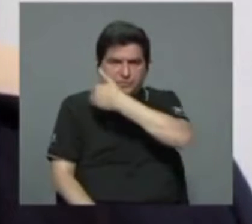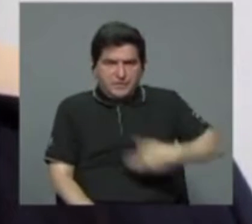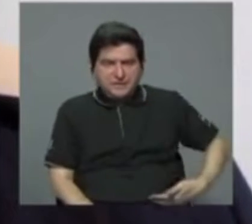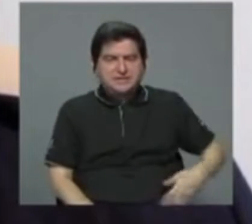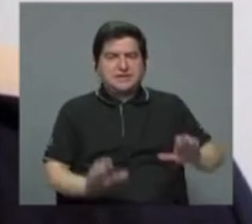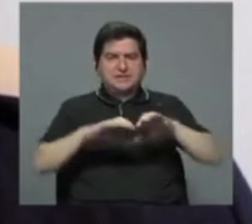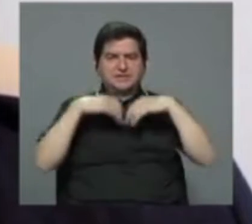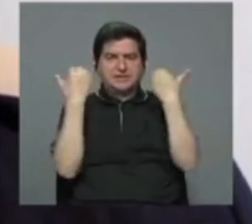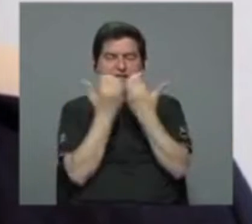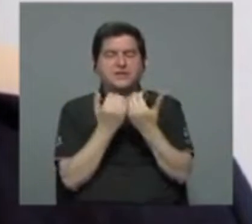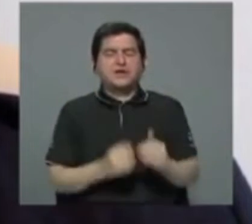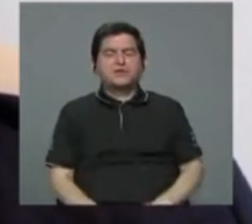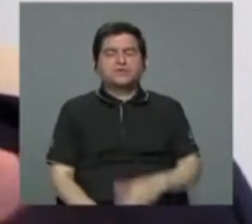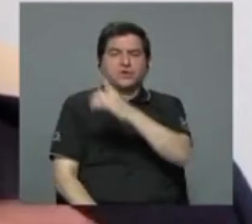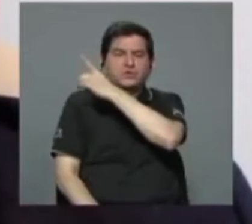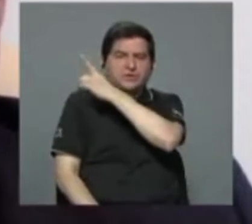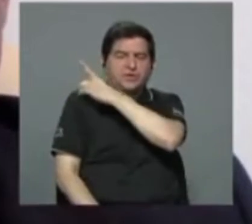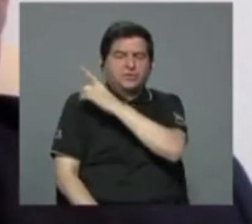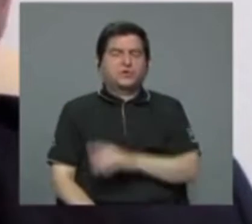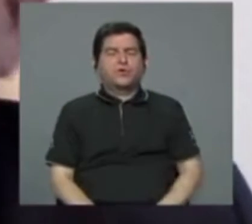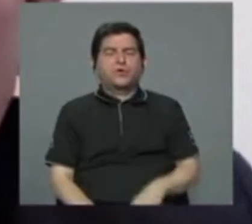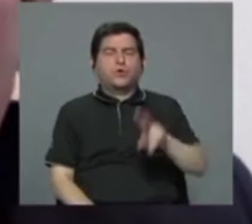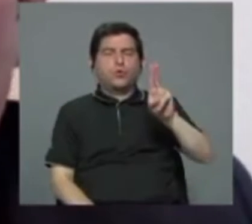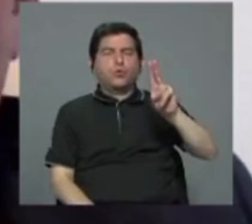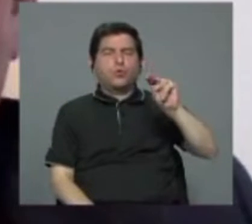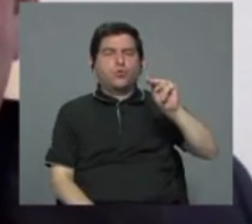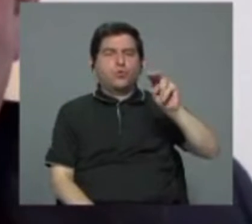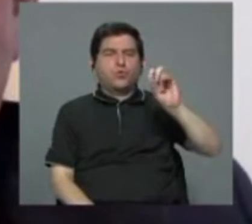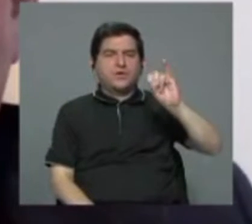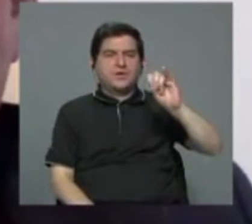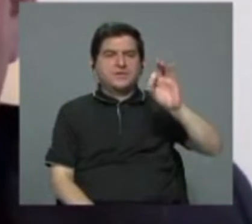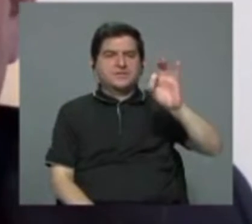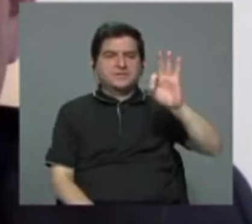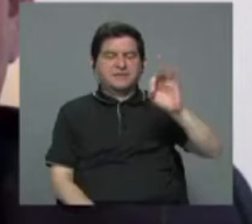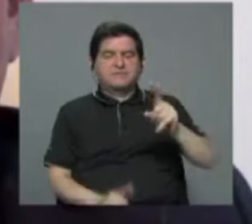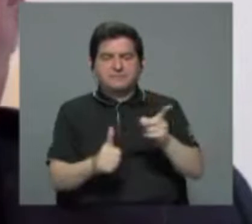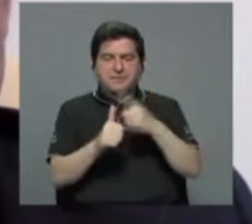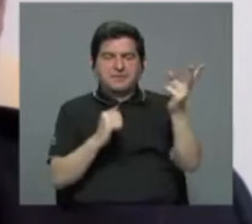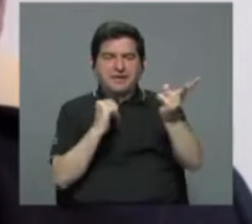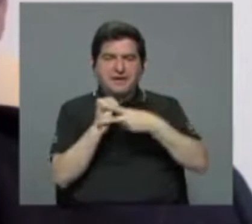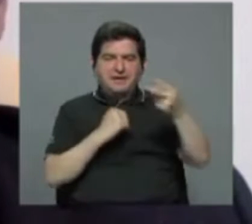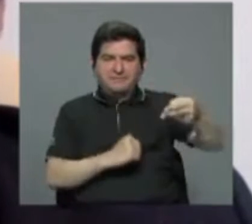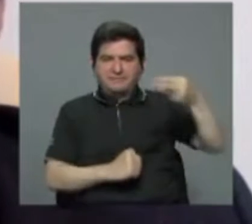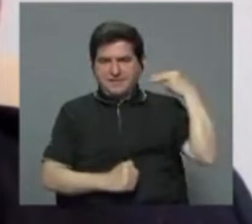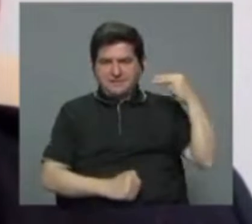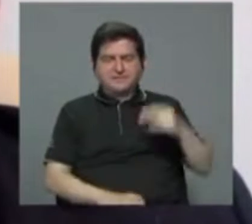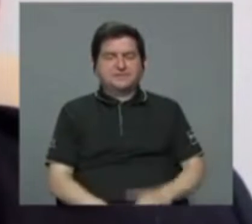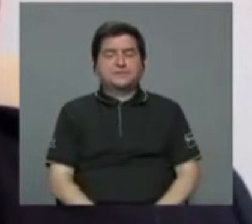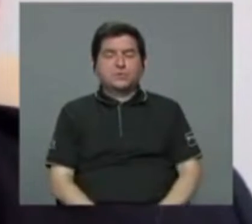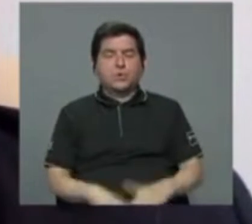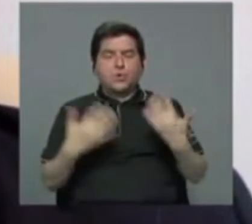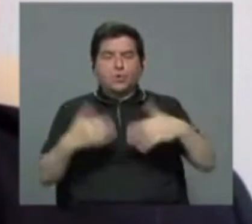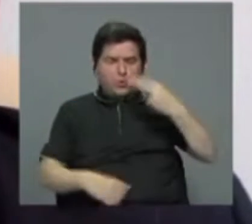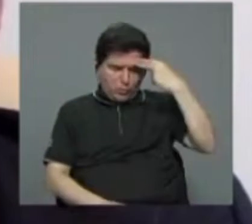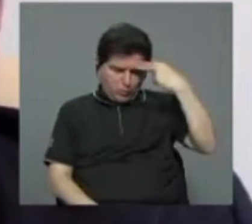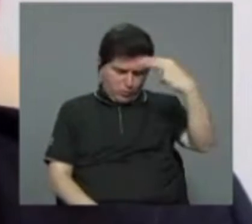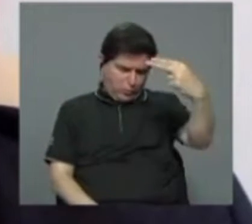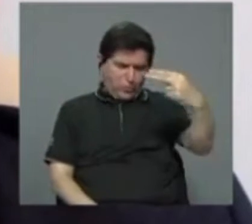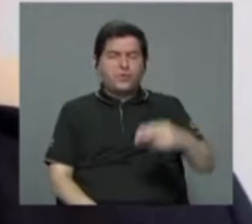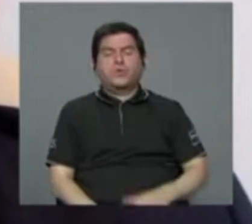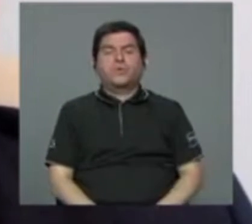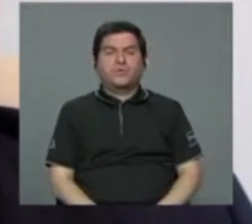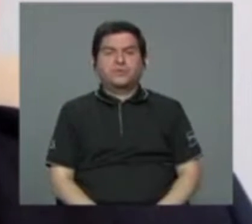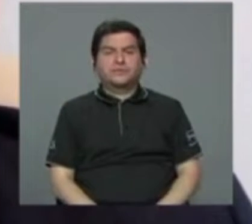Consejo Ejecutivo de UNICEF, por primera vez en la historia, y pues un grandísimo honor y pues alguna